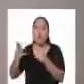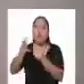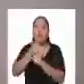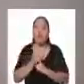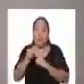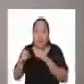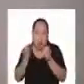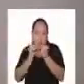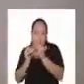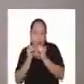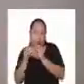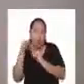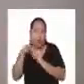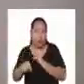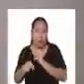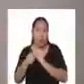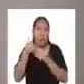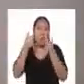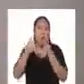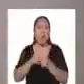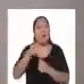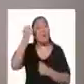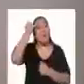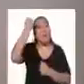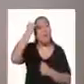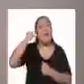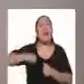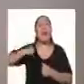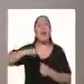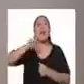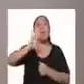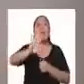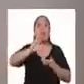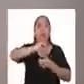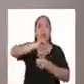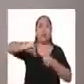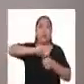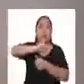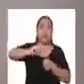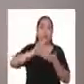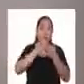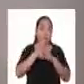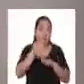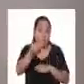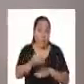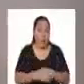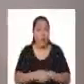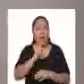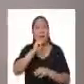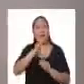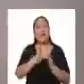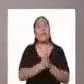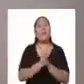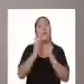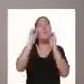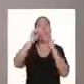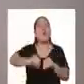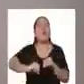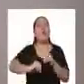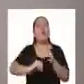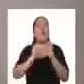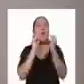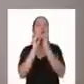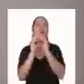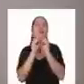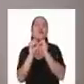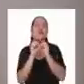exitosa. Ahora, imagina que eres el alcalde o la alcaldesa de tu comunidad y te piden que propongas una alternativa de regulación al comercio